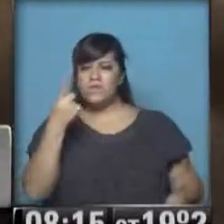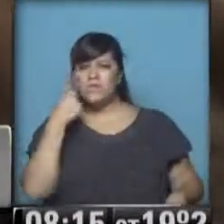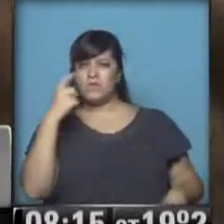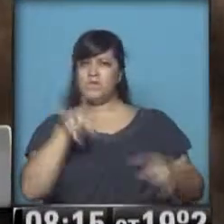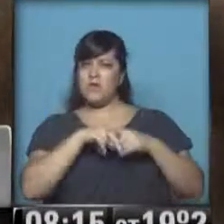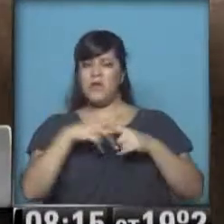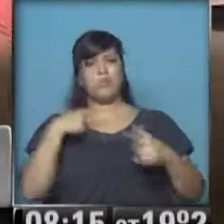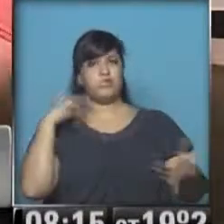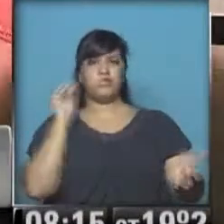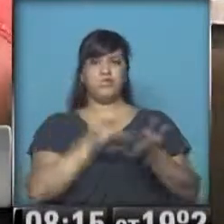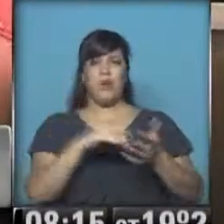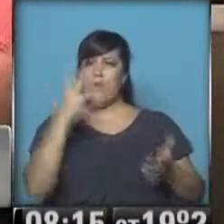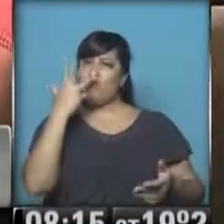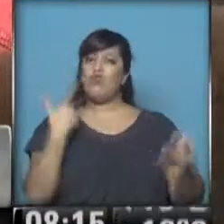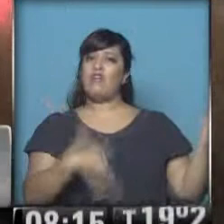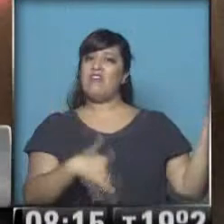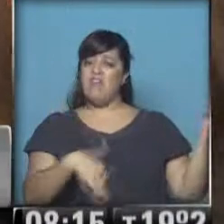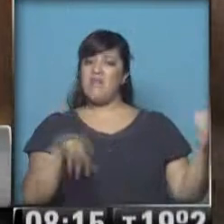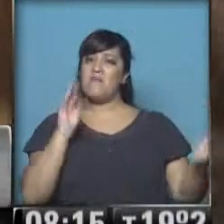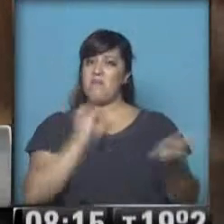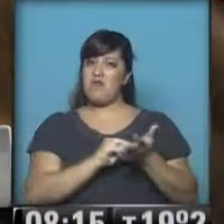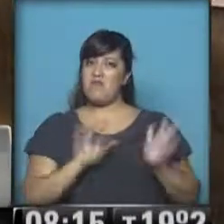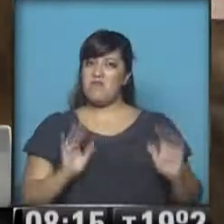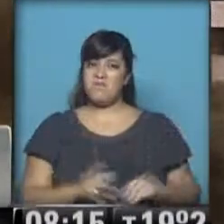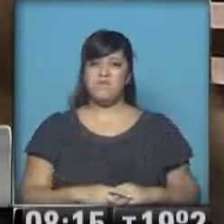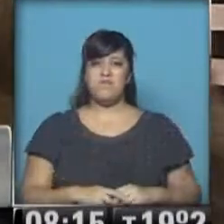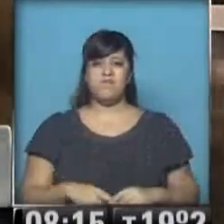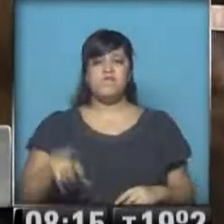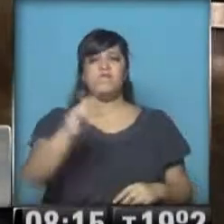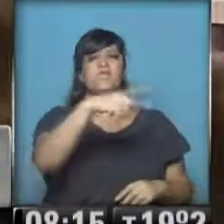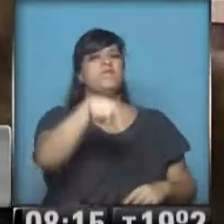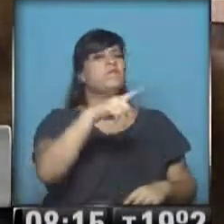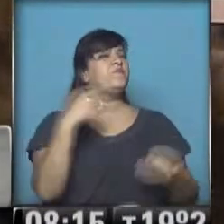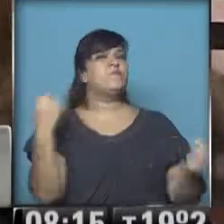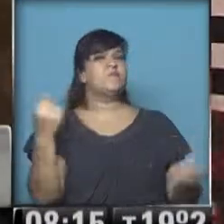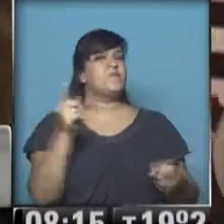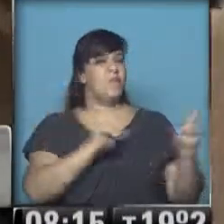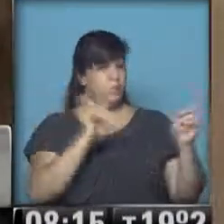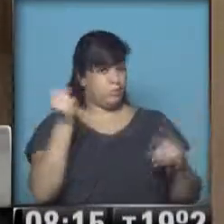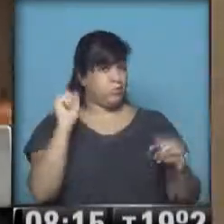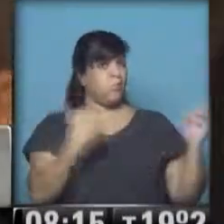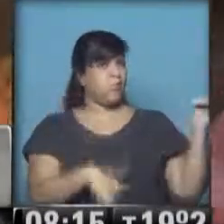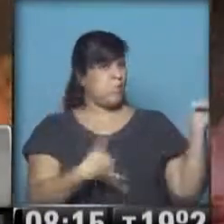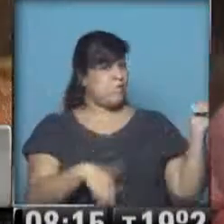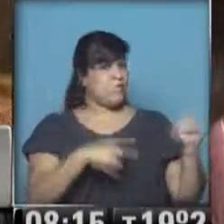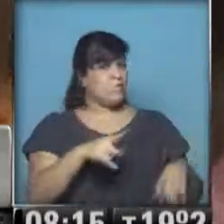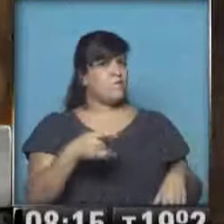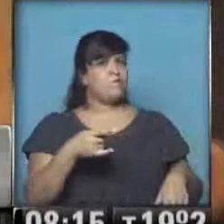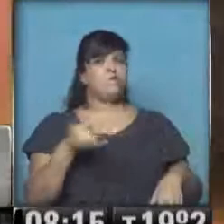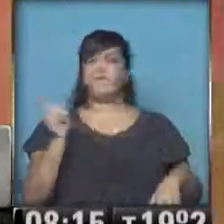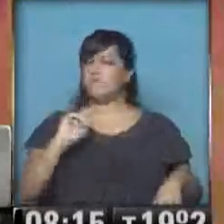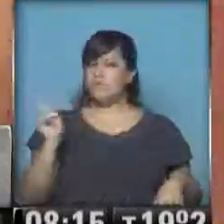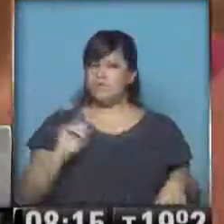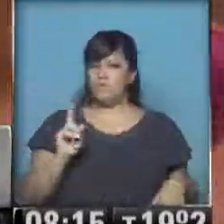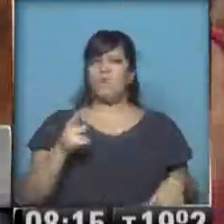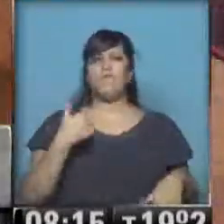anoté. Me llamó la atención guitarra y me gustó. ¿Y a ustedes? Digo, ¿alguien tocaba guitarra antes de venir acá? No, ¿vos?